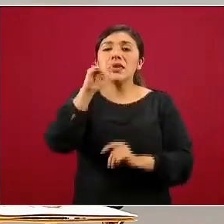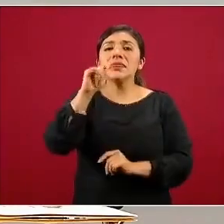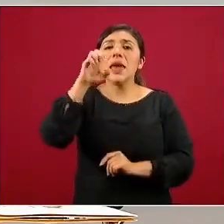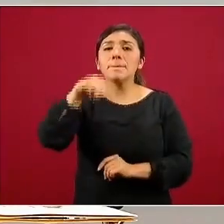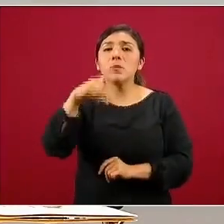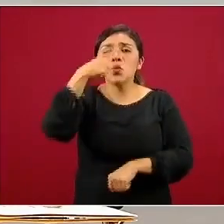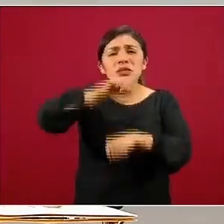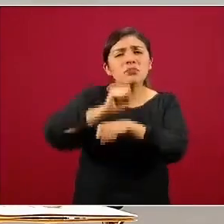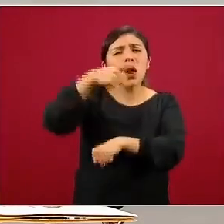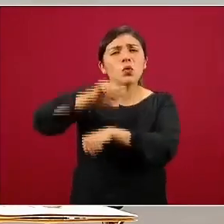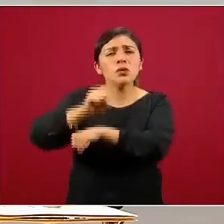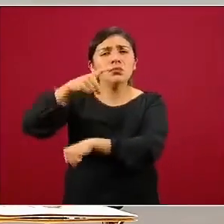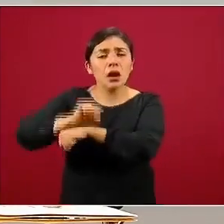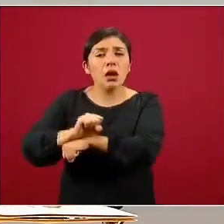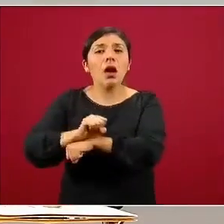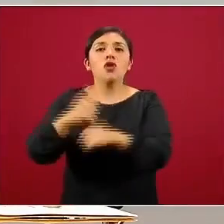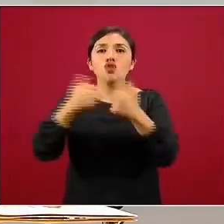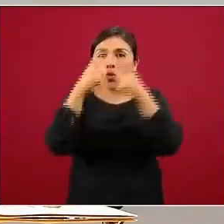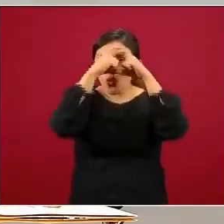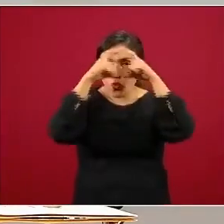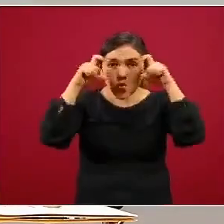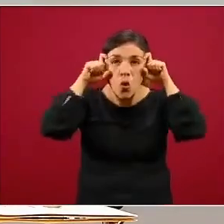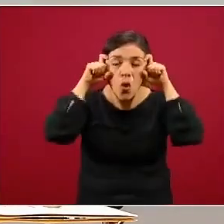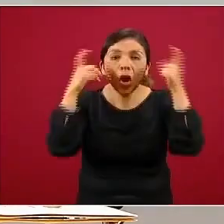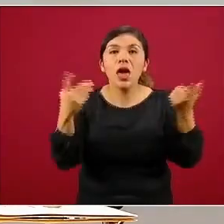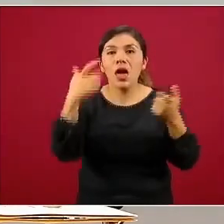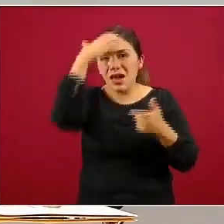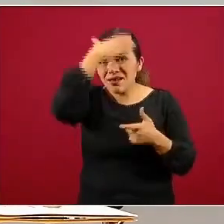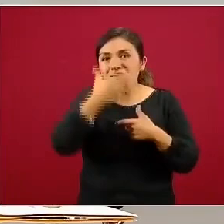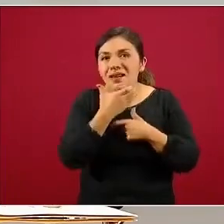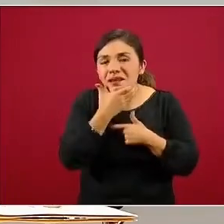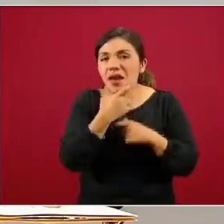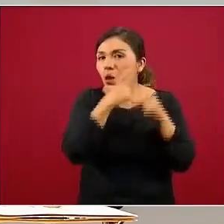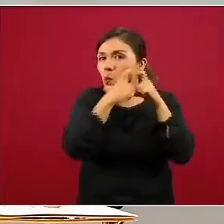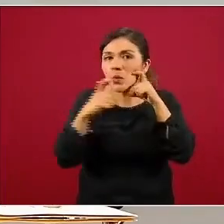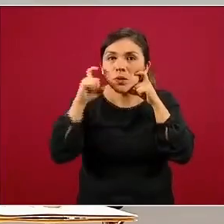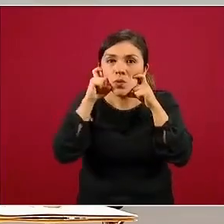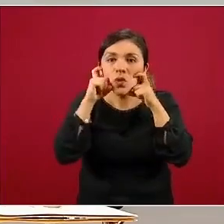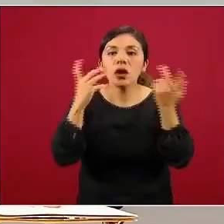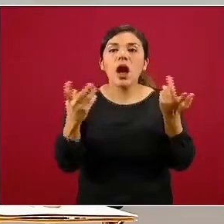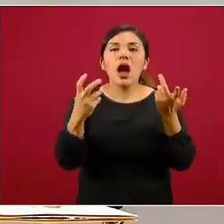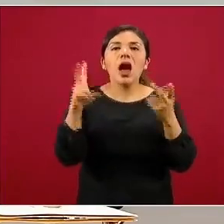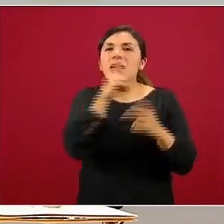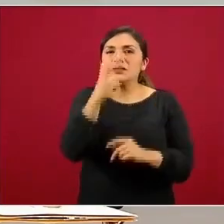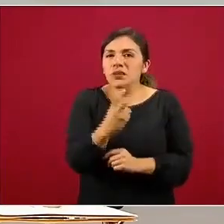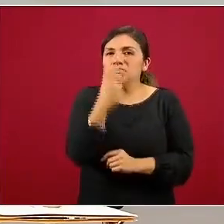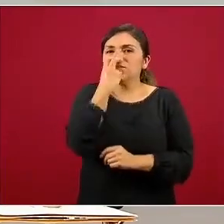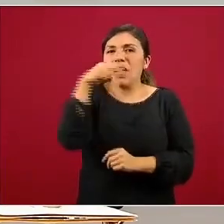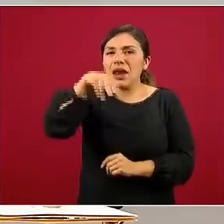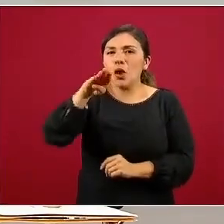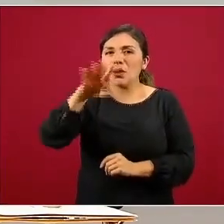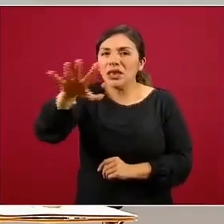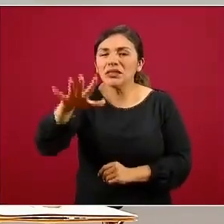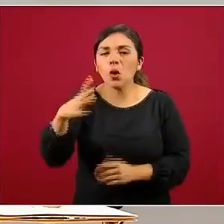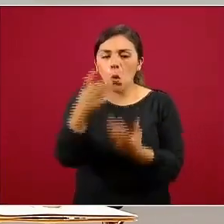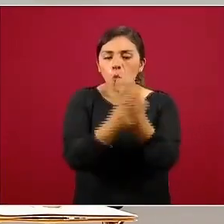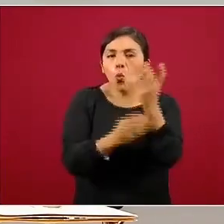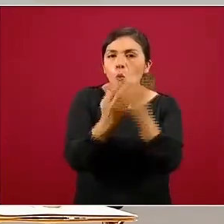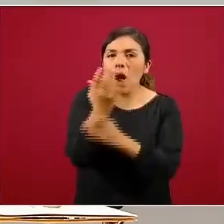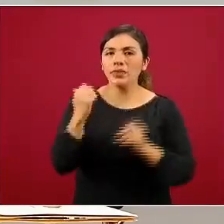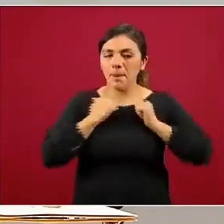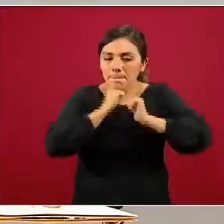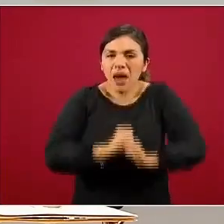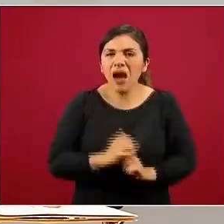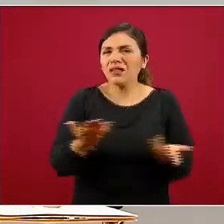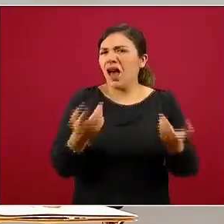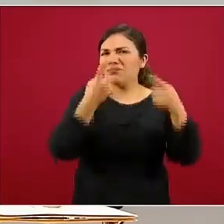ítems semanales entre gogles, caretas, cubrebocas, respiradores N95, guantes,